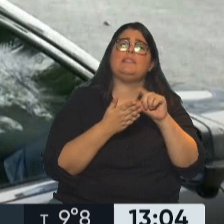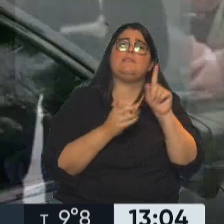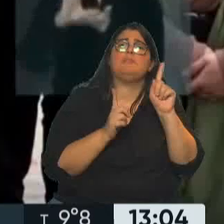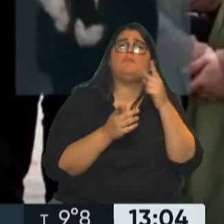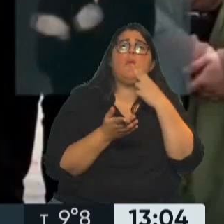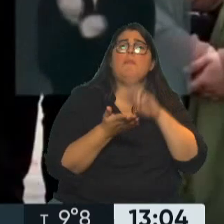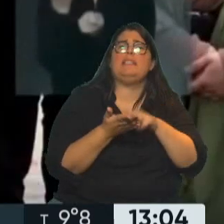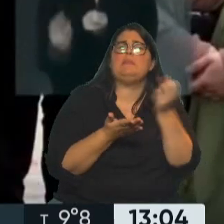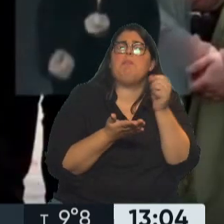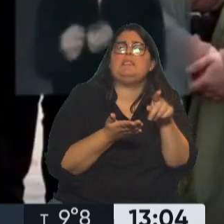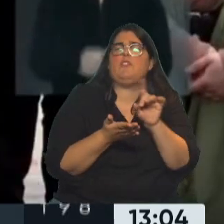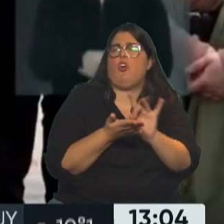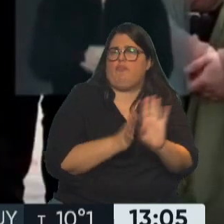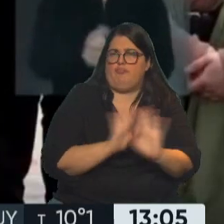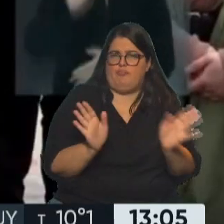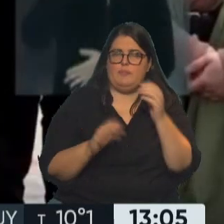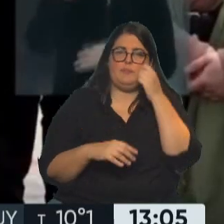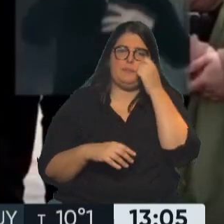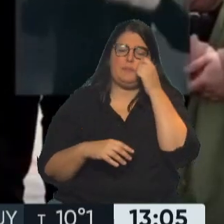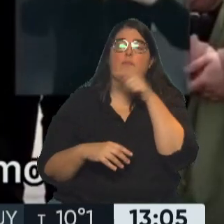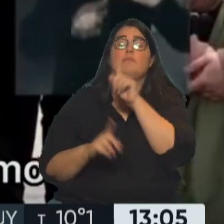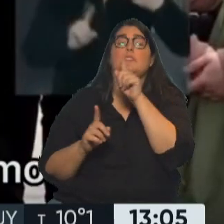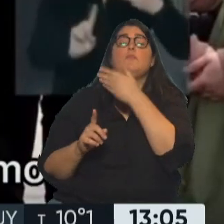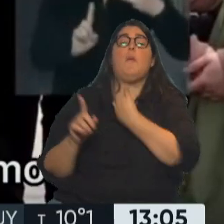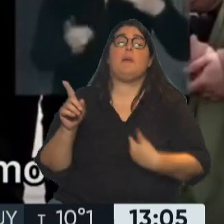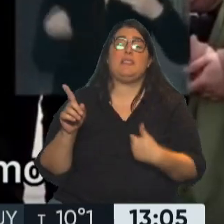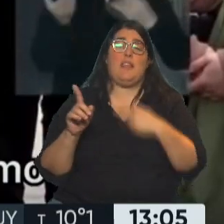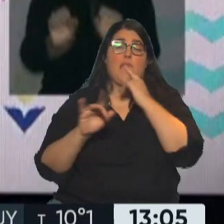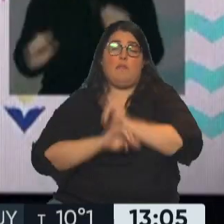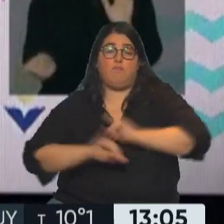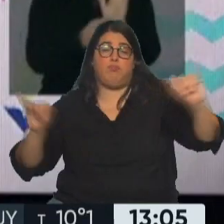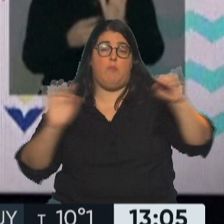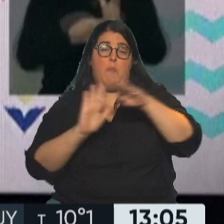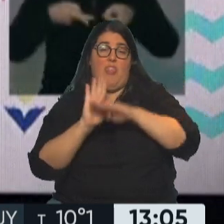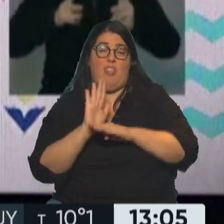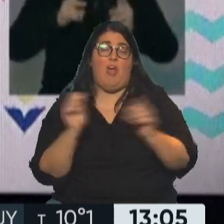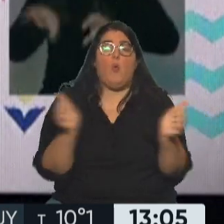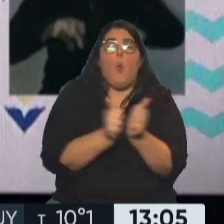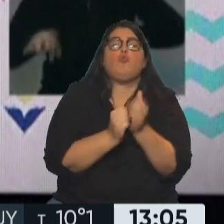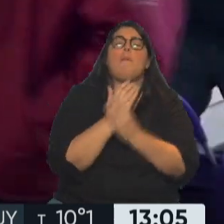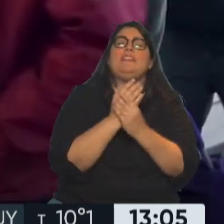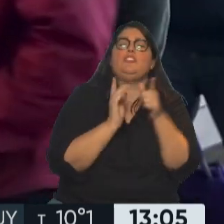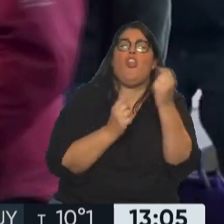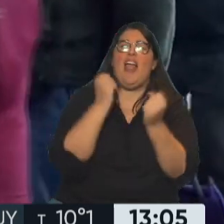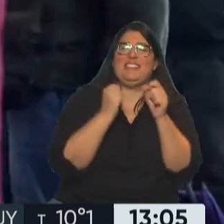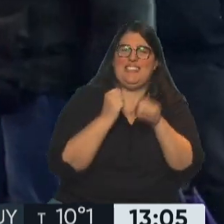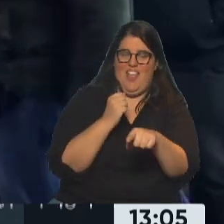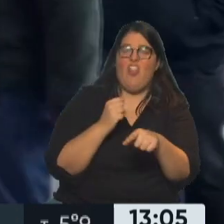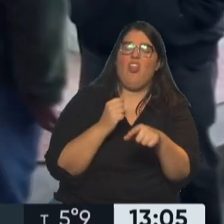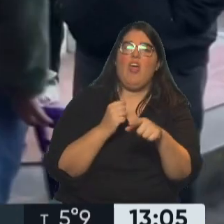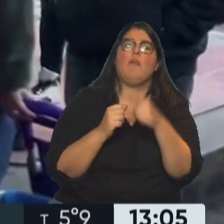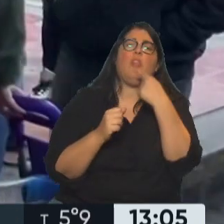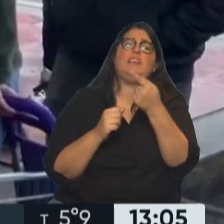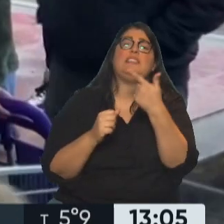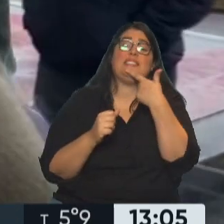impuestos específicos. Ahora, Las medidas anunciadas por el mandatario junto al ministro de Hacienda, Mario Marcel, incluyen la extensión hasta septiembre del